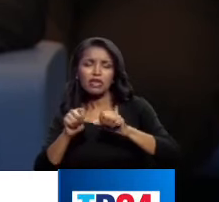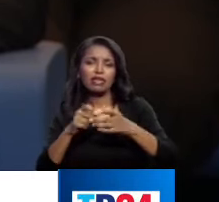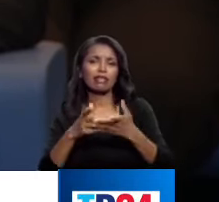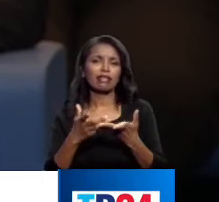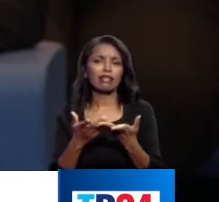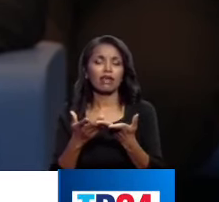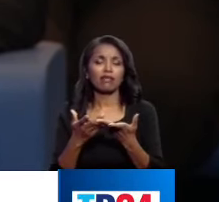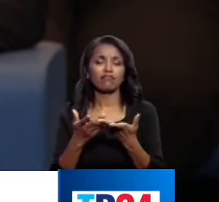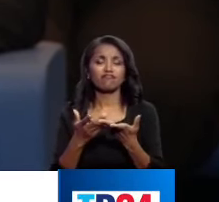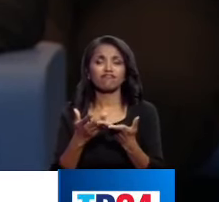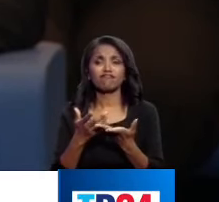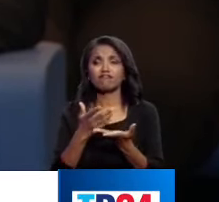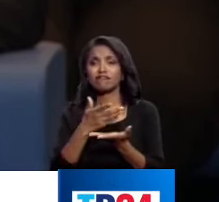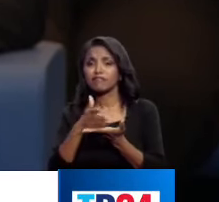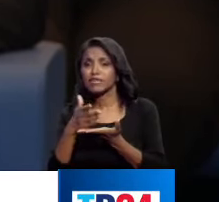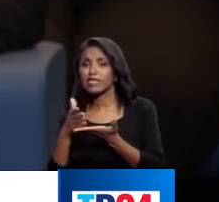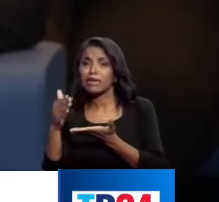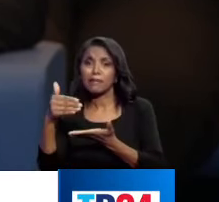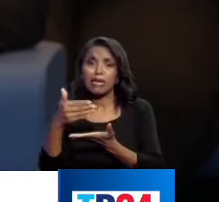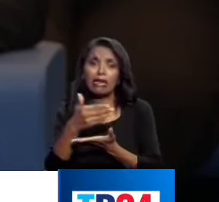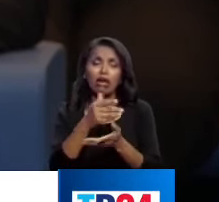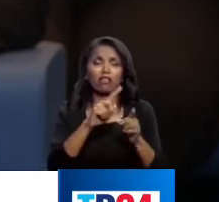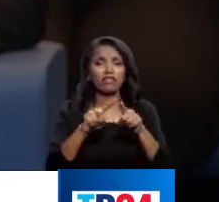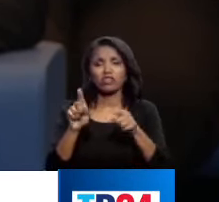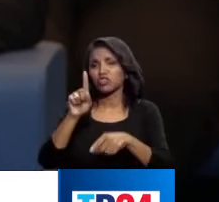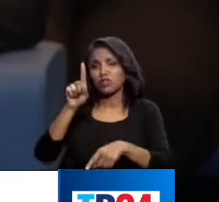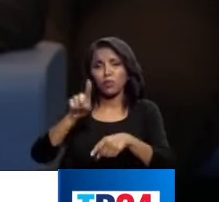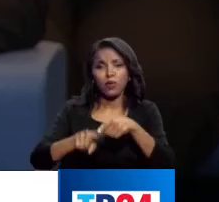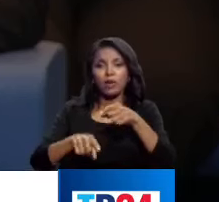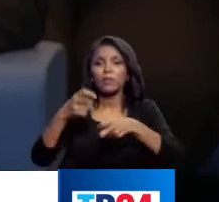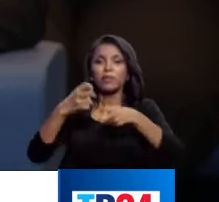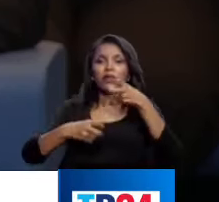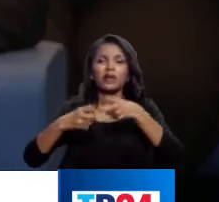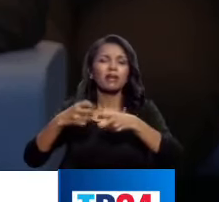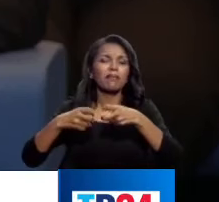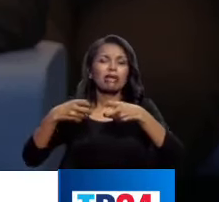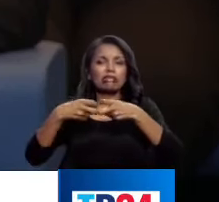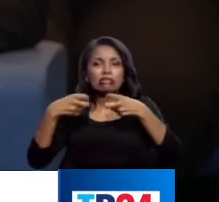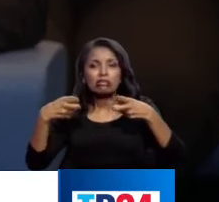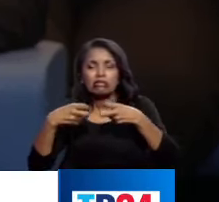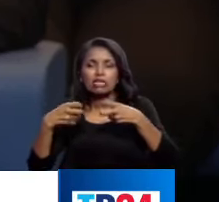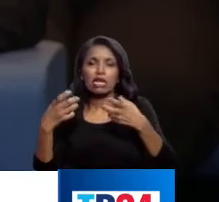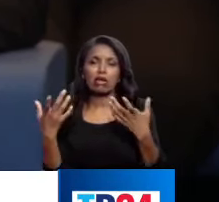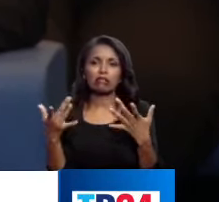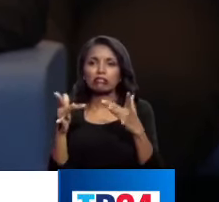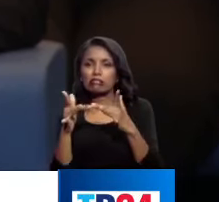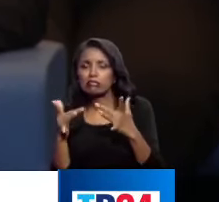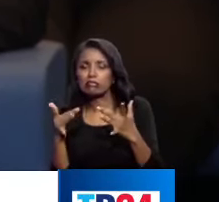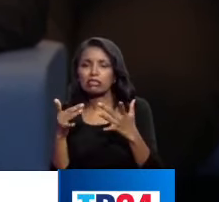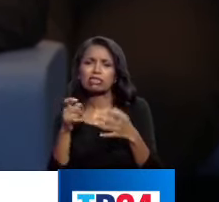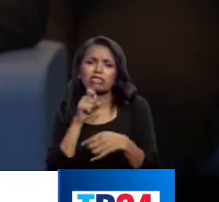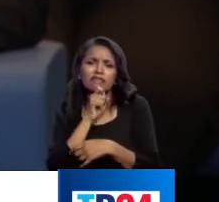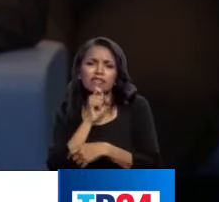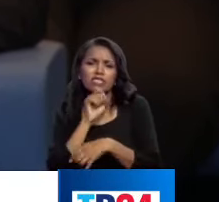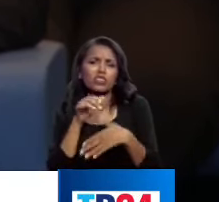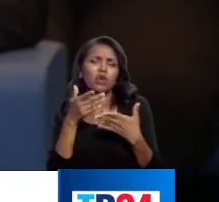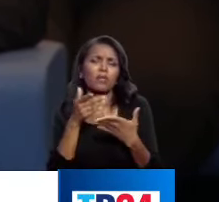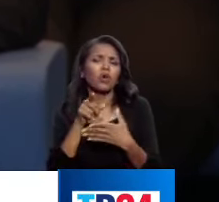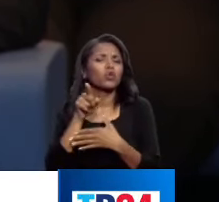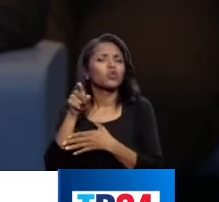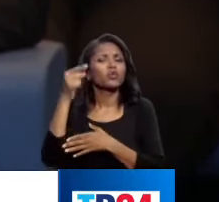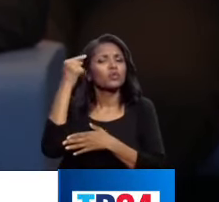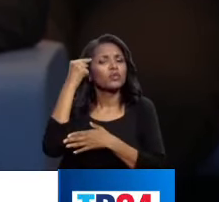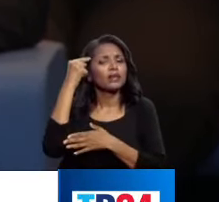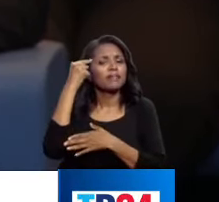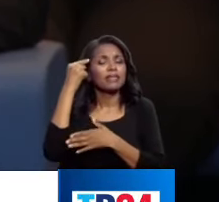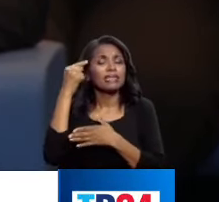por problemas de conectividad y servicios públicos. La pregunta es, ¿cuál sería su propuesta para potenciar